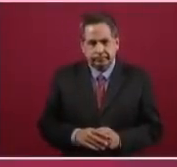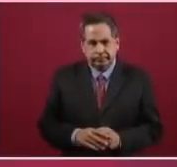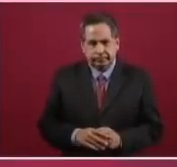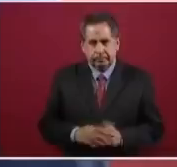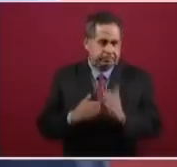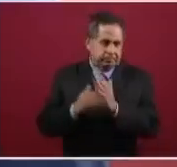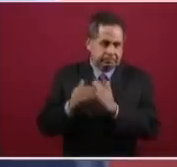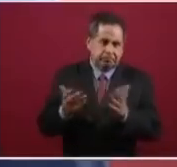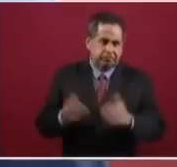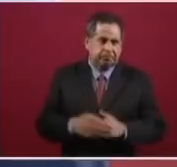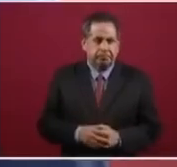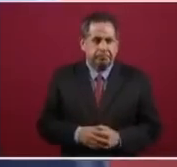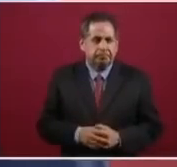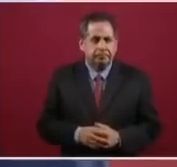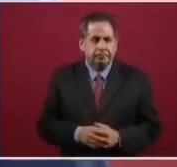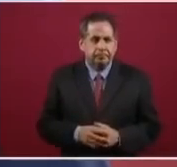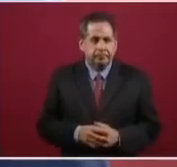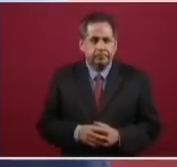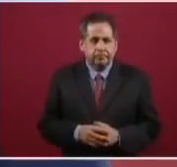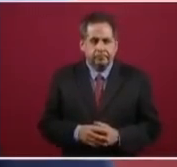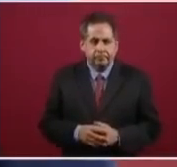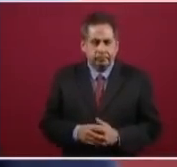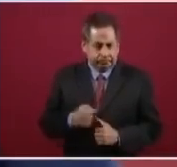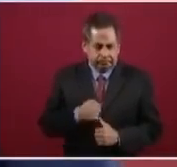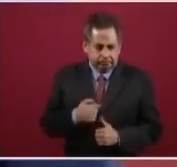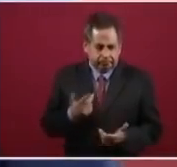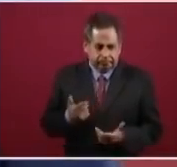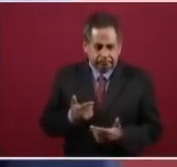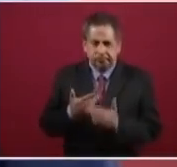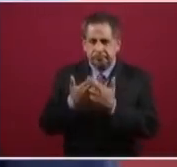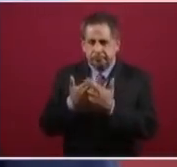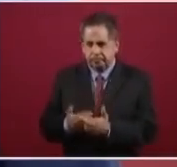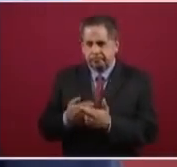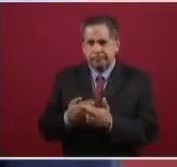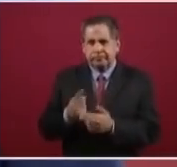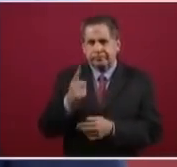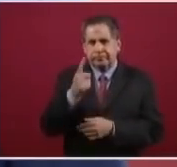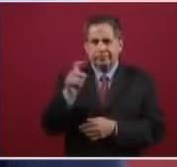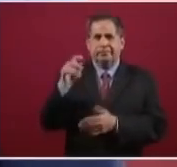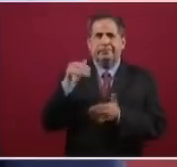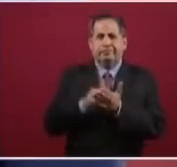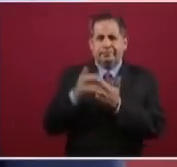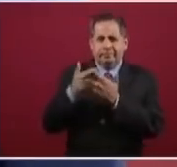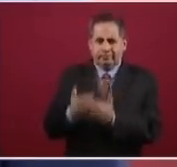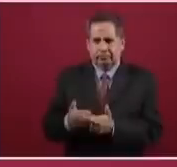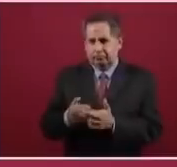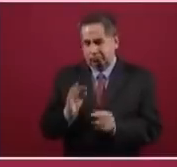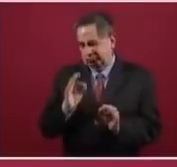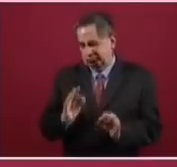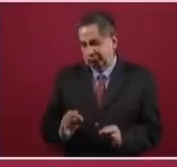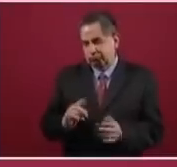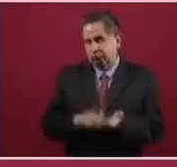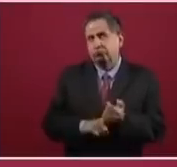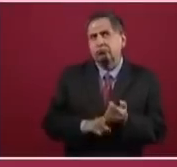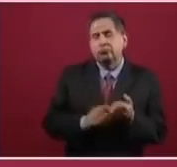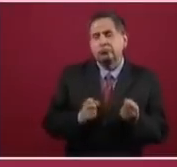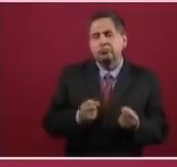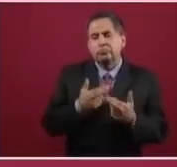millones yo digo ahorro 100.000 pero al final